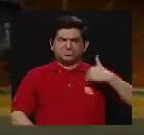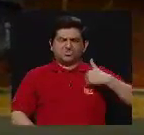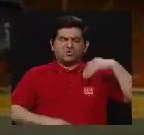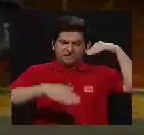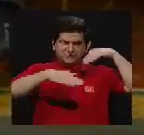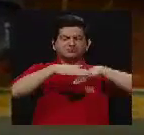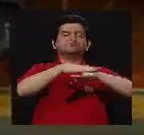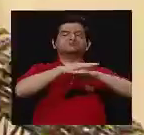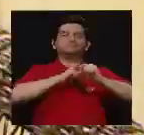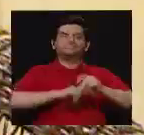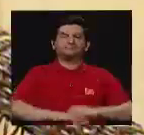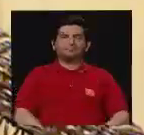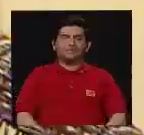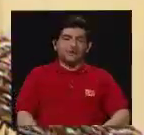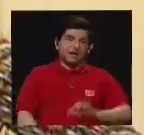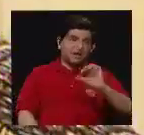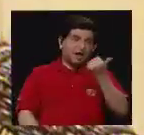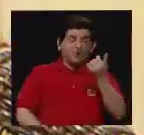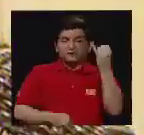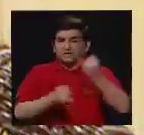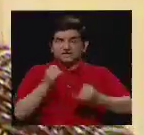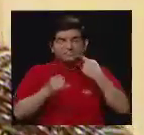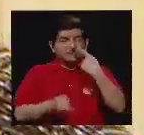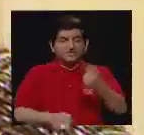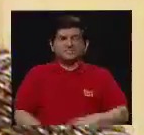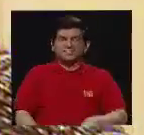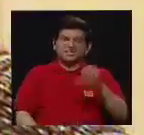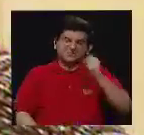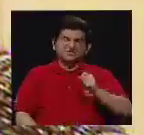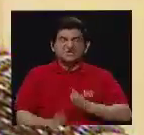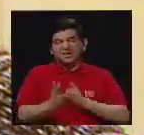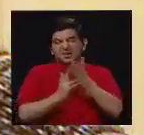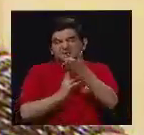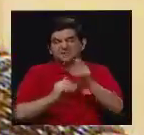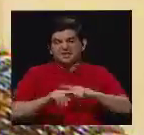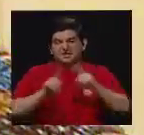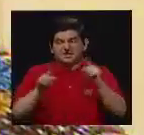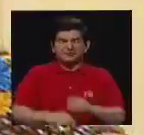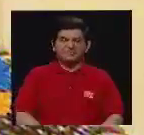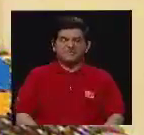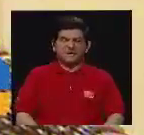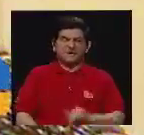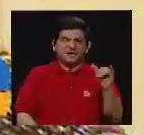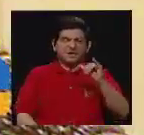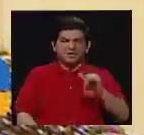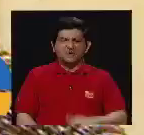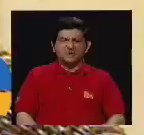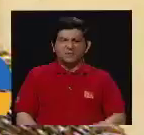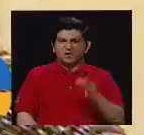para poder entrar. A otras, bueno, al final dijeron, bueno, sí, que entre, pero como los